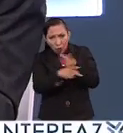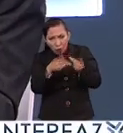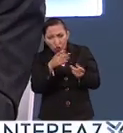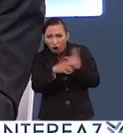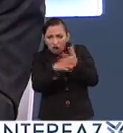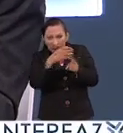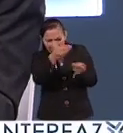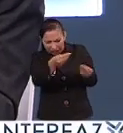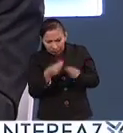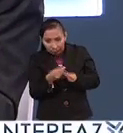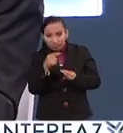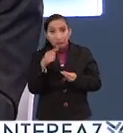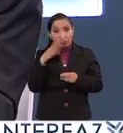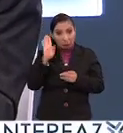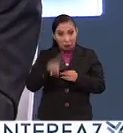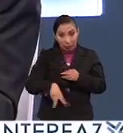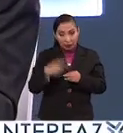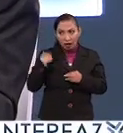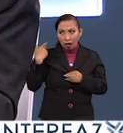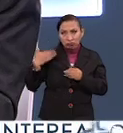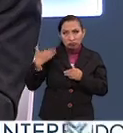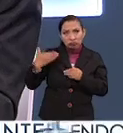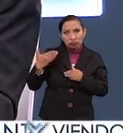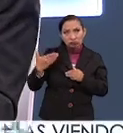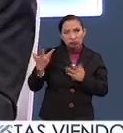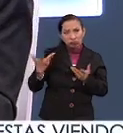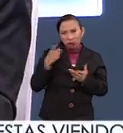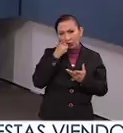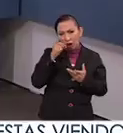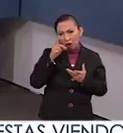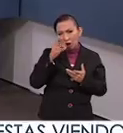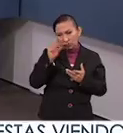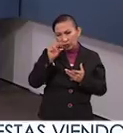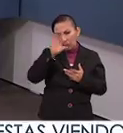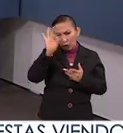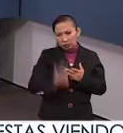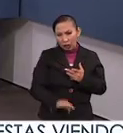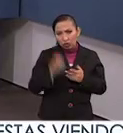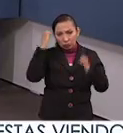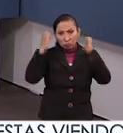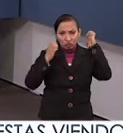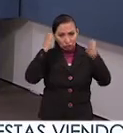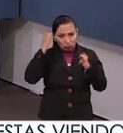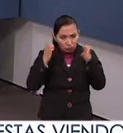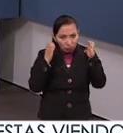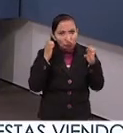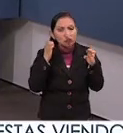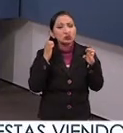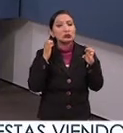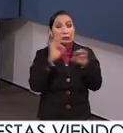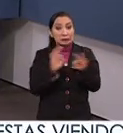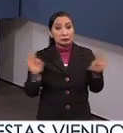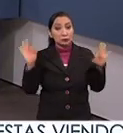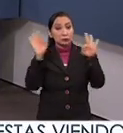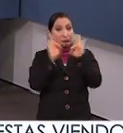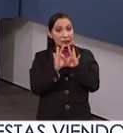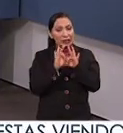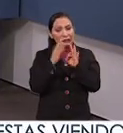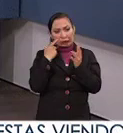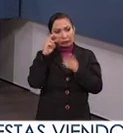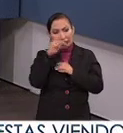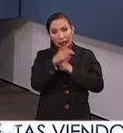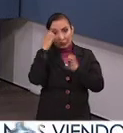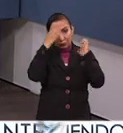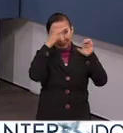Es increíble, pero en las últimas, prácticamente, yo diría en el 80% de las exposiciones importantes que en muchas